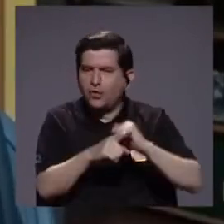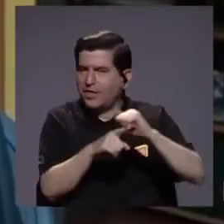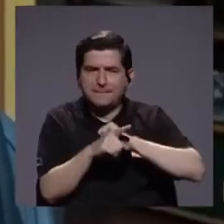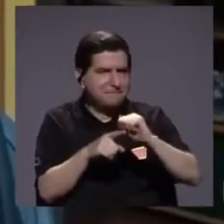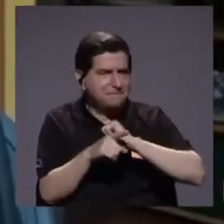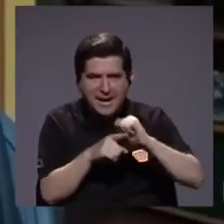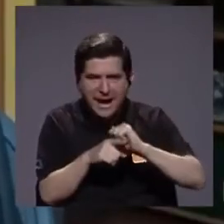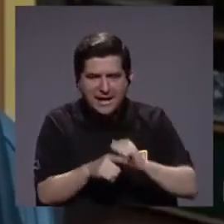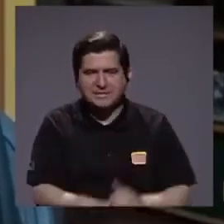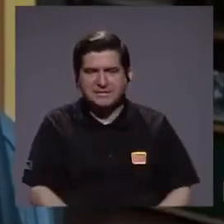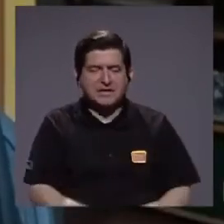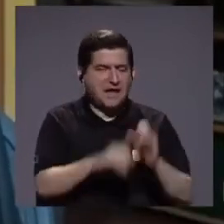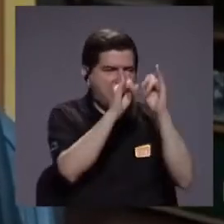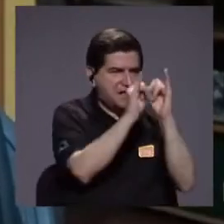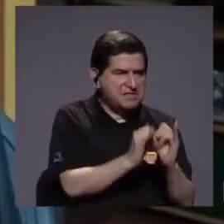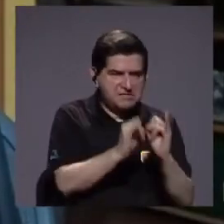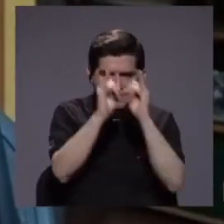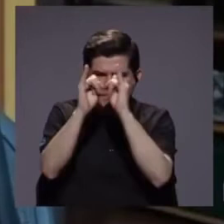prácticas